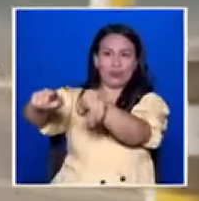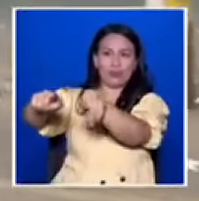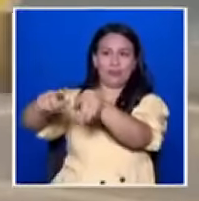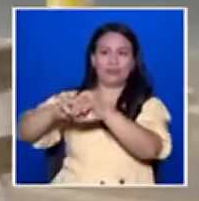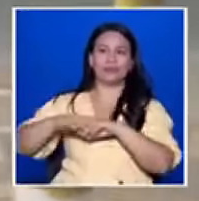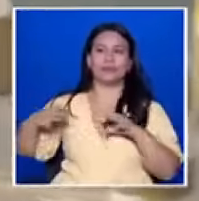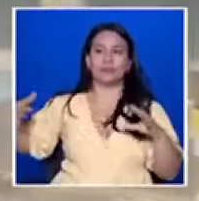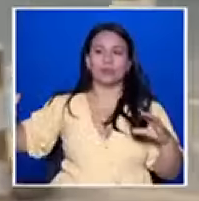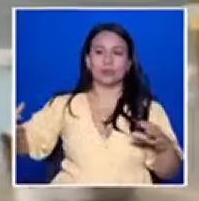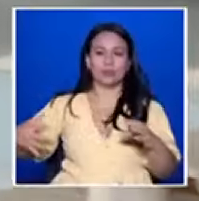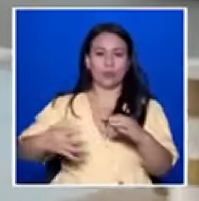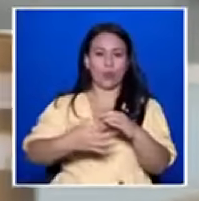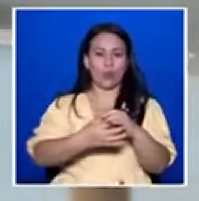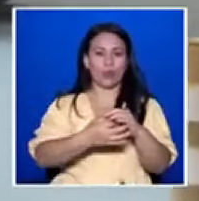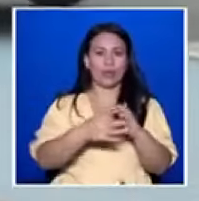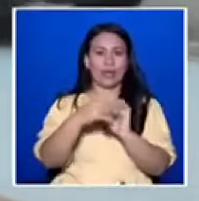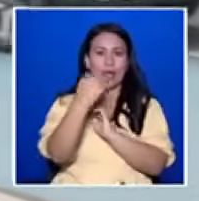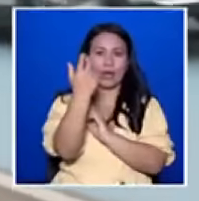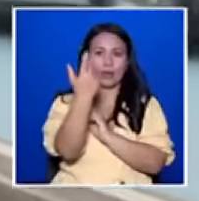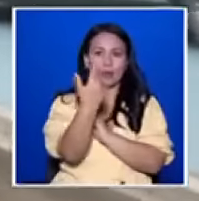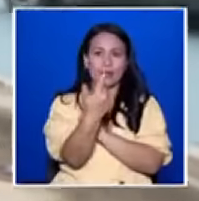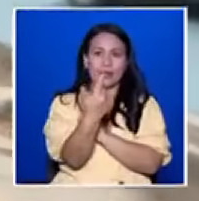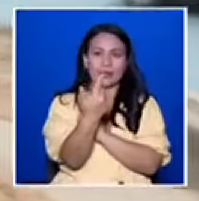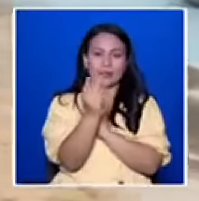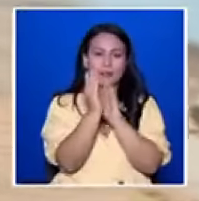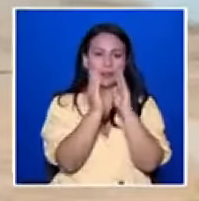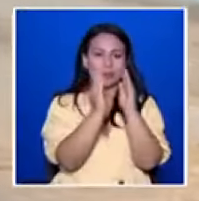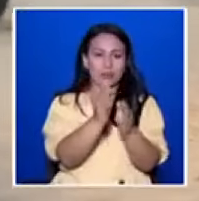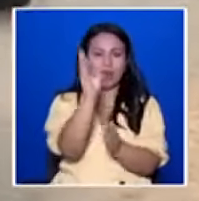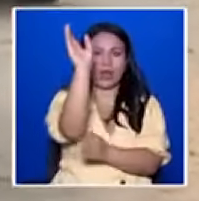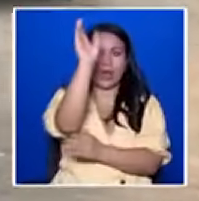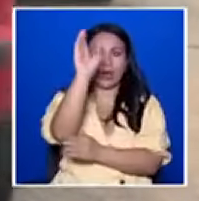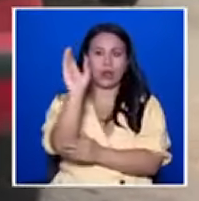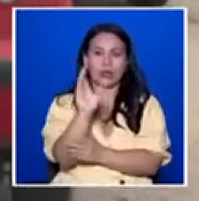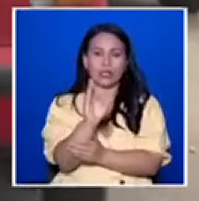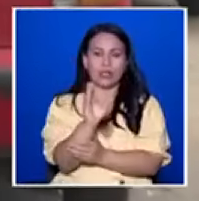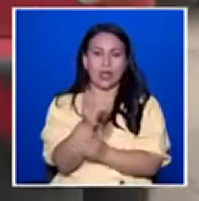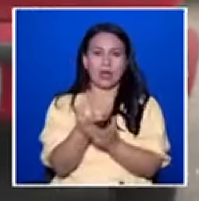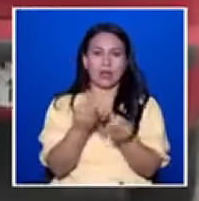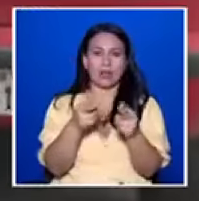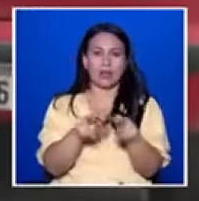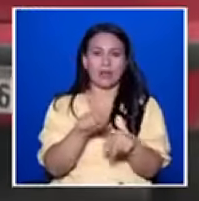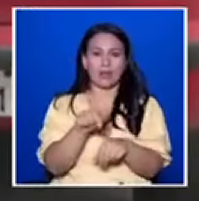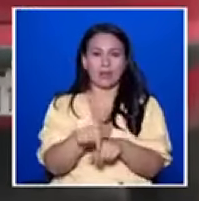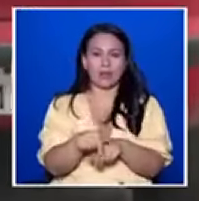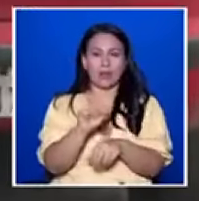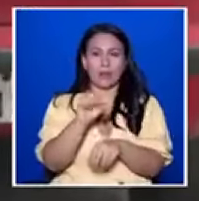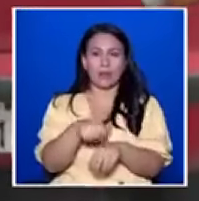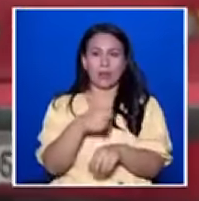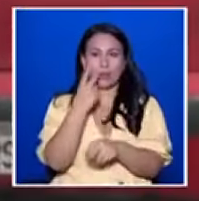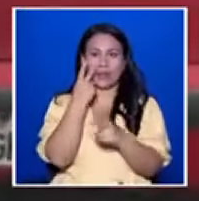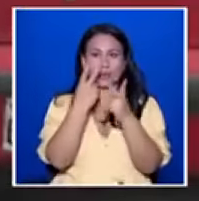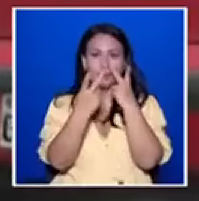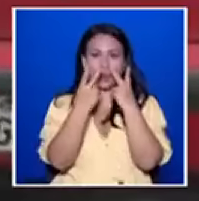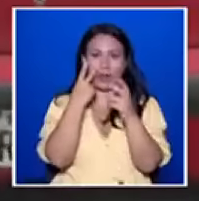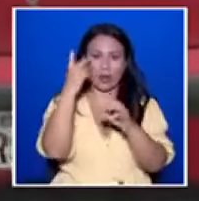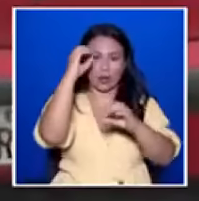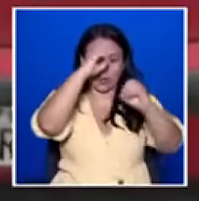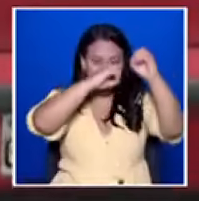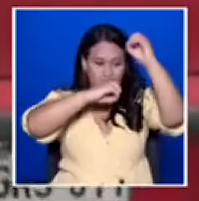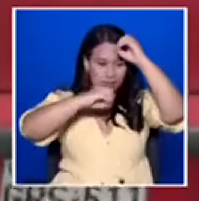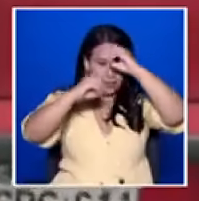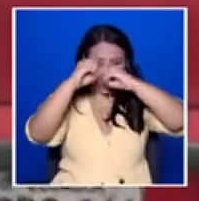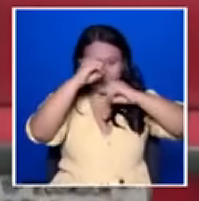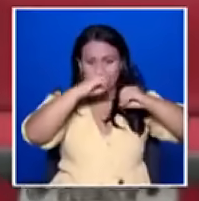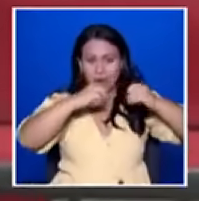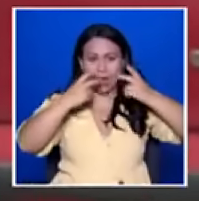se unen a los 3 carriles de la Vía La Costa. Y es aquí donde podemos observar que